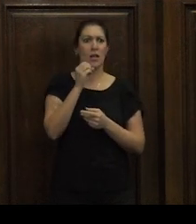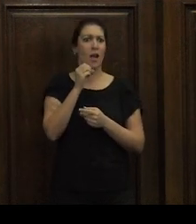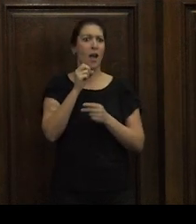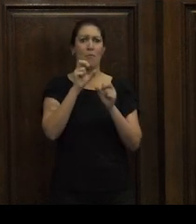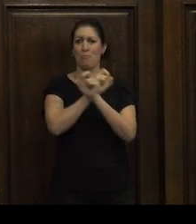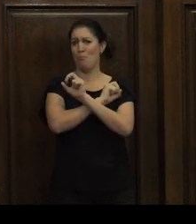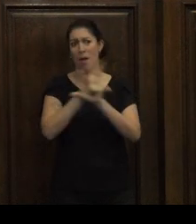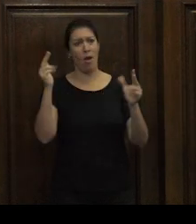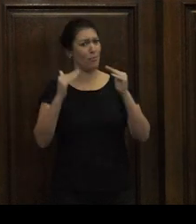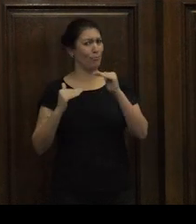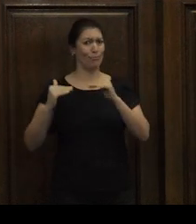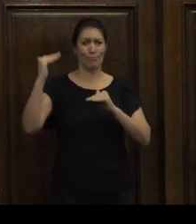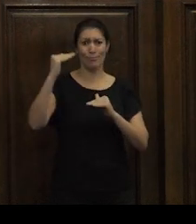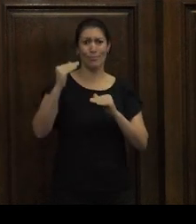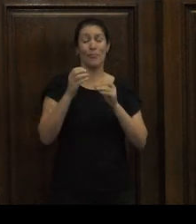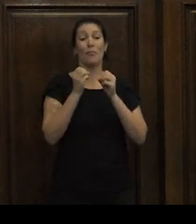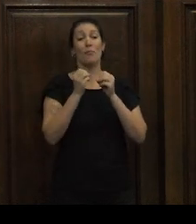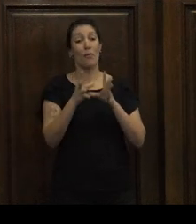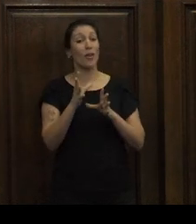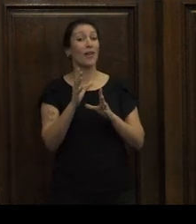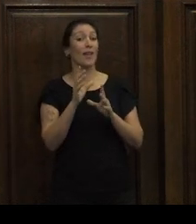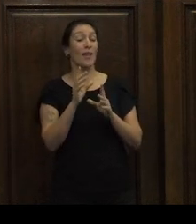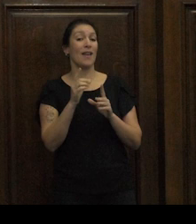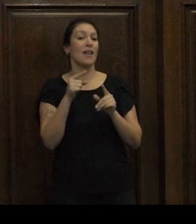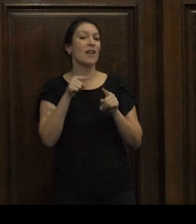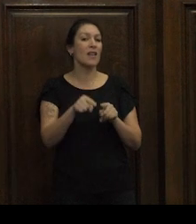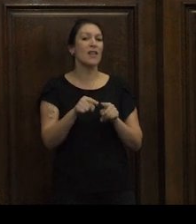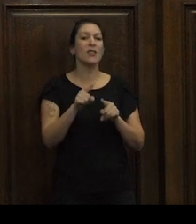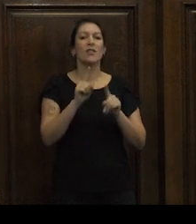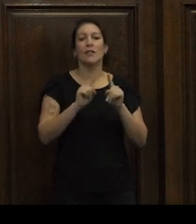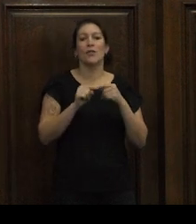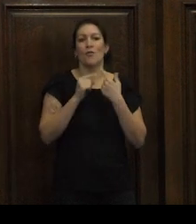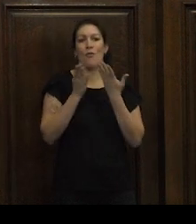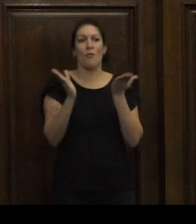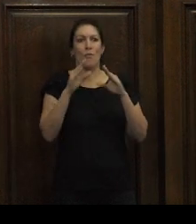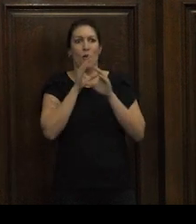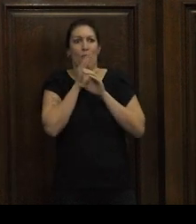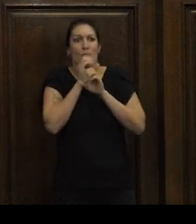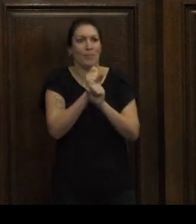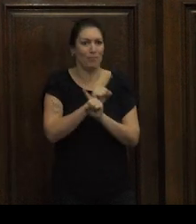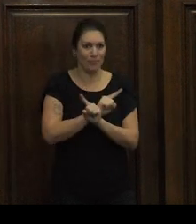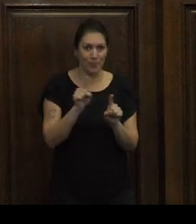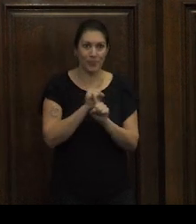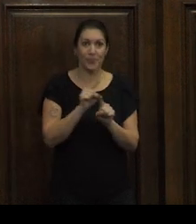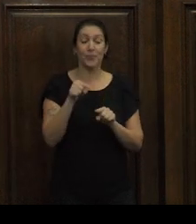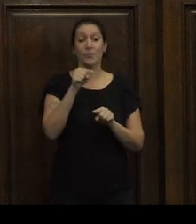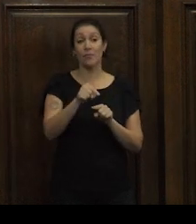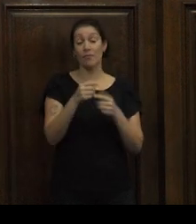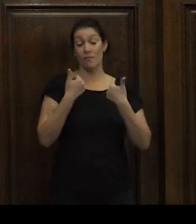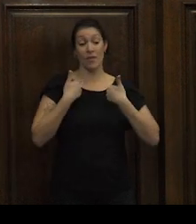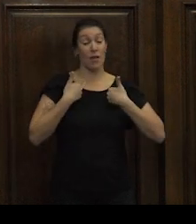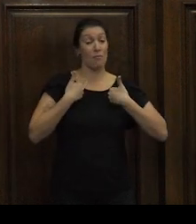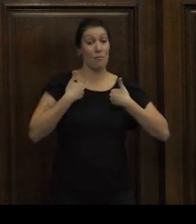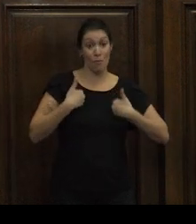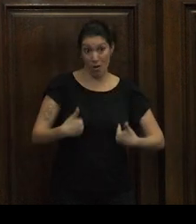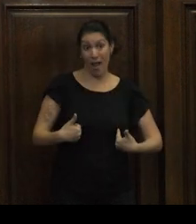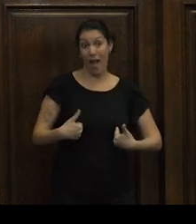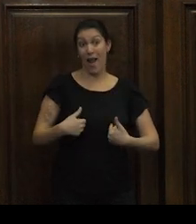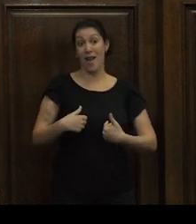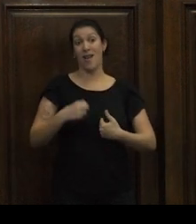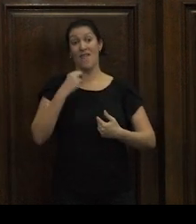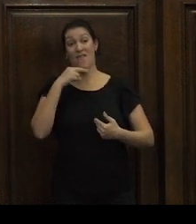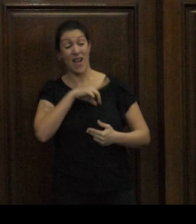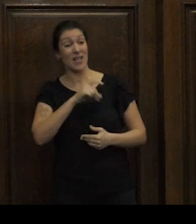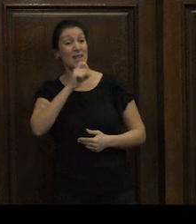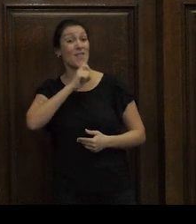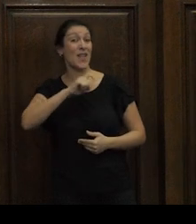y explotan porque se terminan volviendo ellas también insostenibles. O sea, ese suelo moral hipócrita